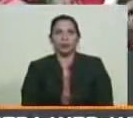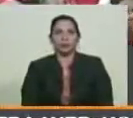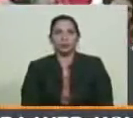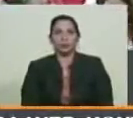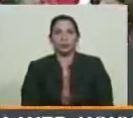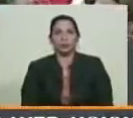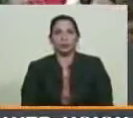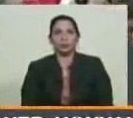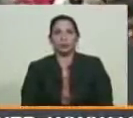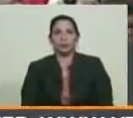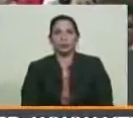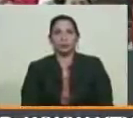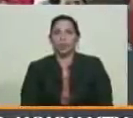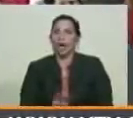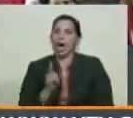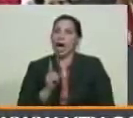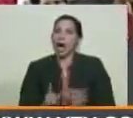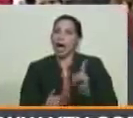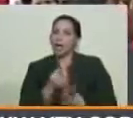Que alguien había dicho por allá